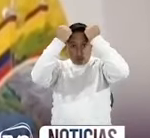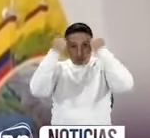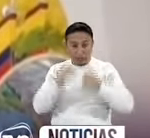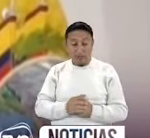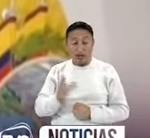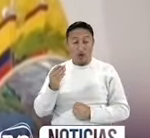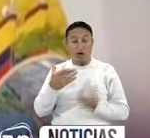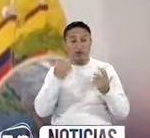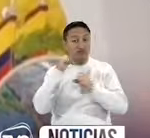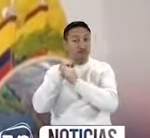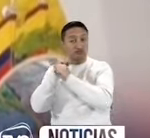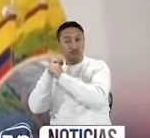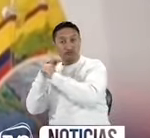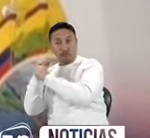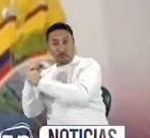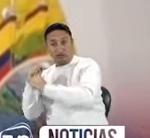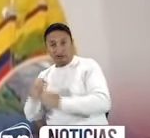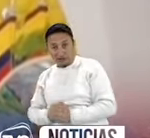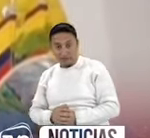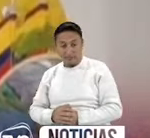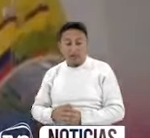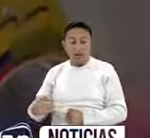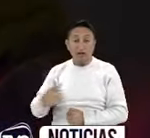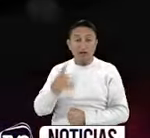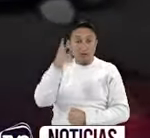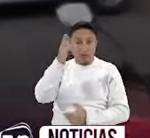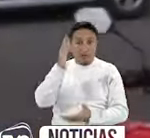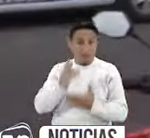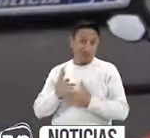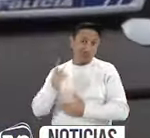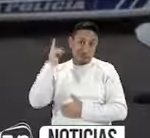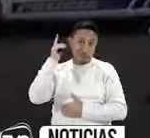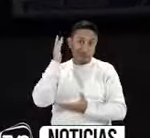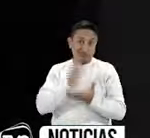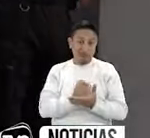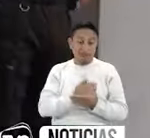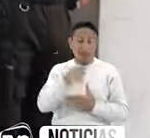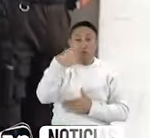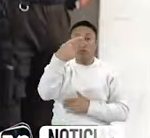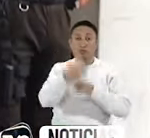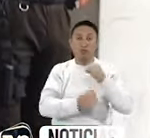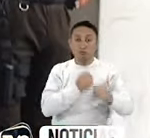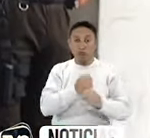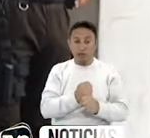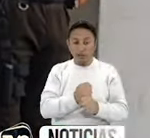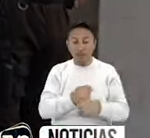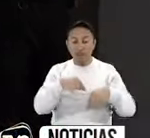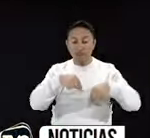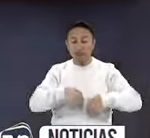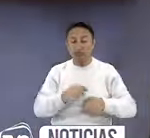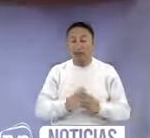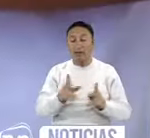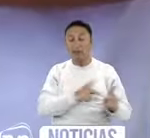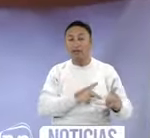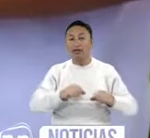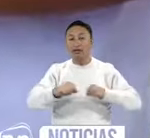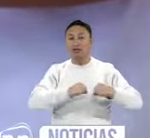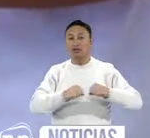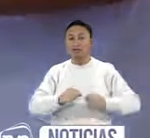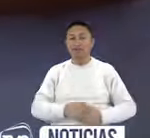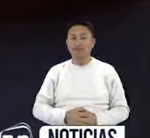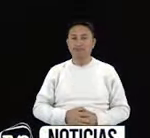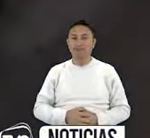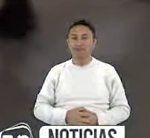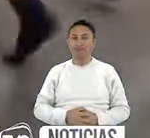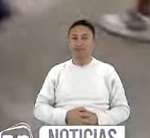la ley, pues tenemos que protegerlos. Y para el nuevo año lectivo trabajarán aplicando este plan de acción, informó Roselena